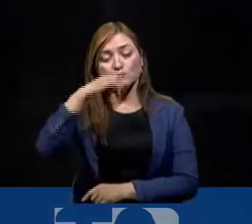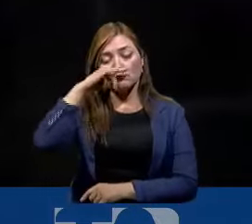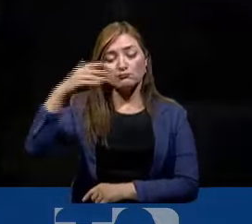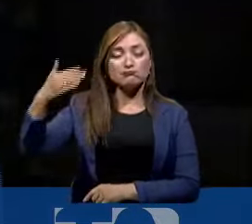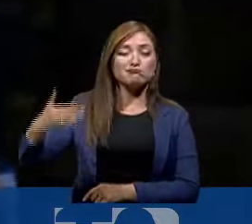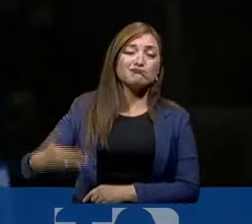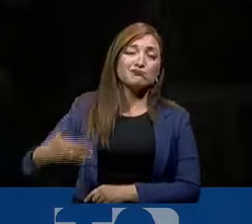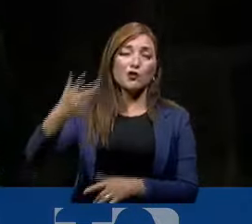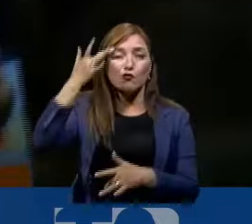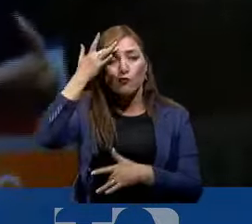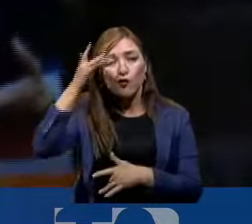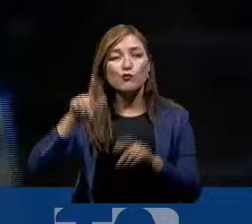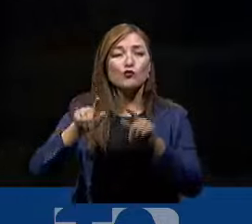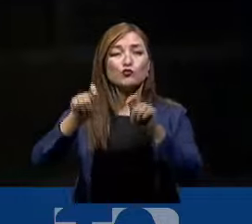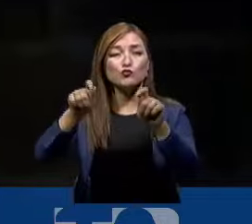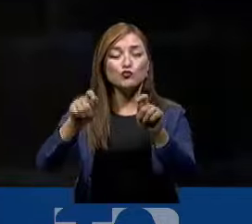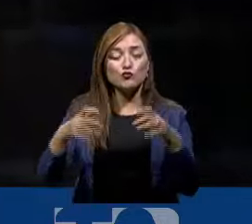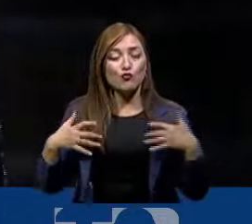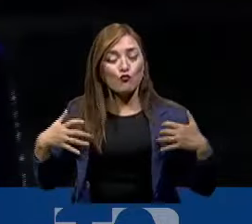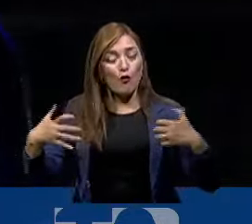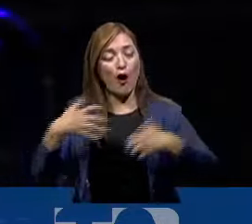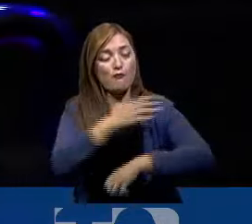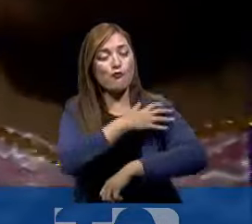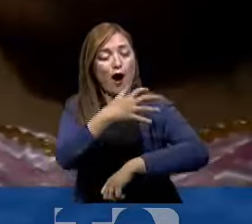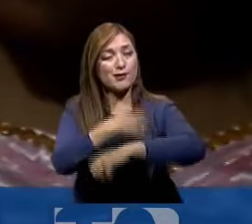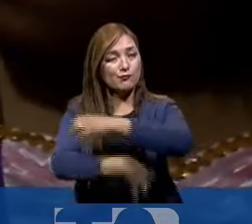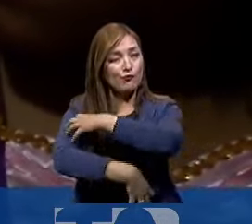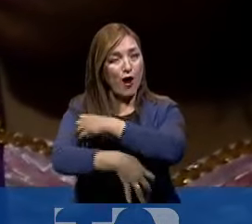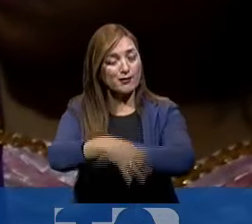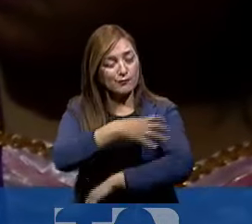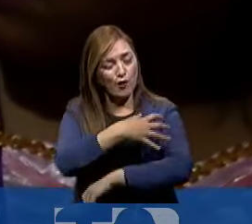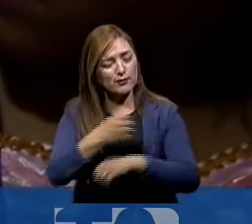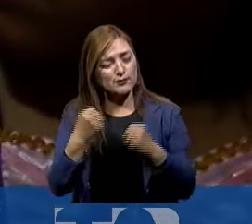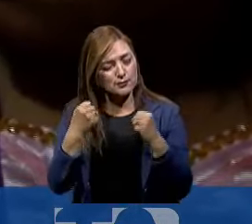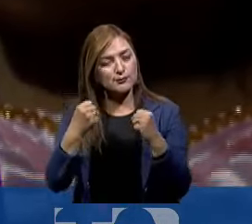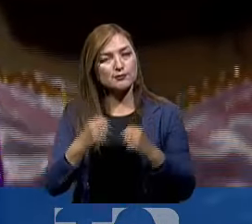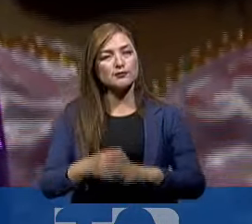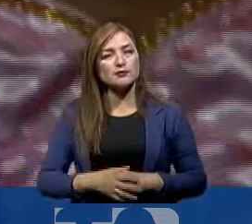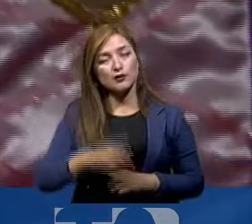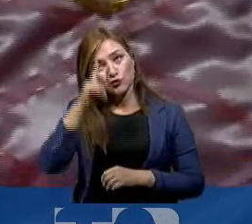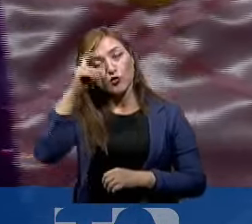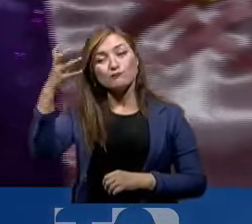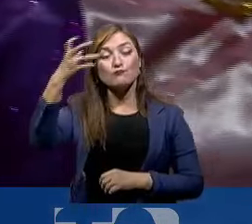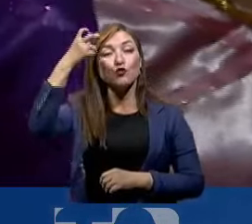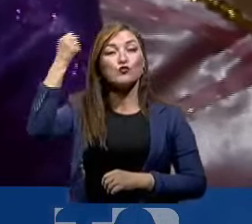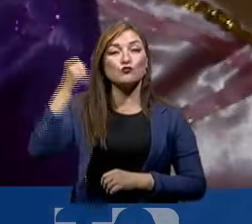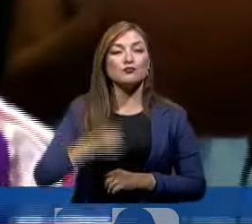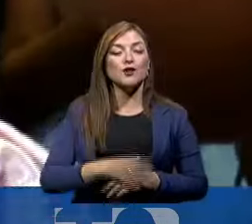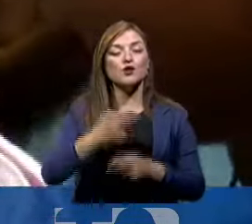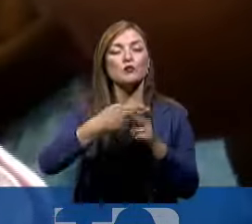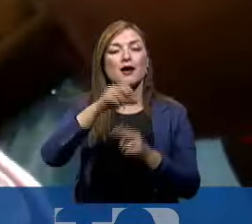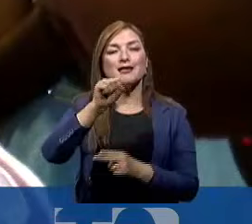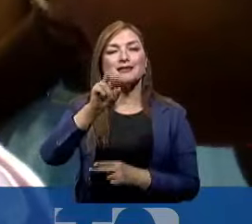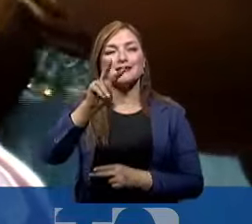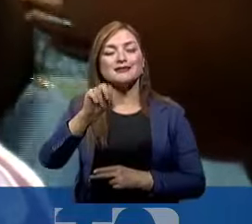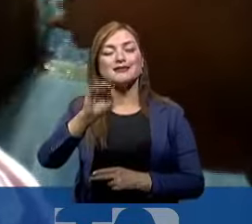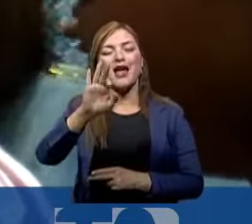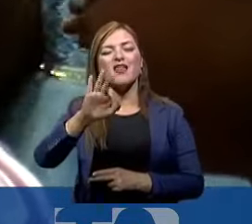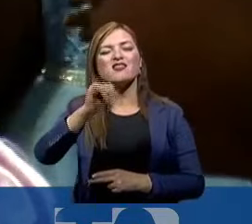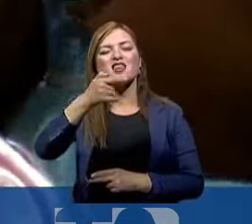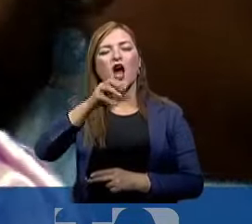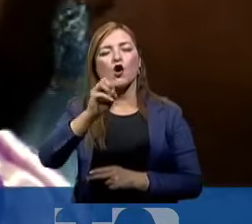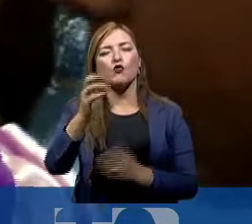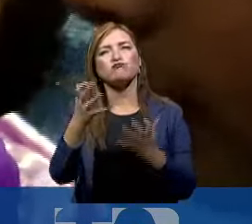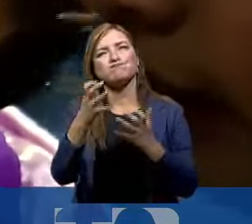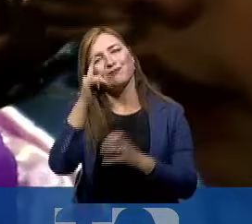en medio del dolor también cumplen sus sueños. Mi nombre es Santiago y quiero ser bombero. Hola, me llamo